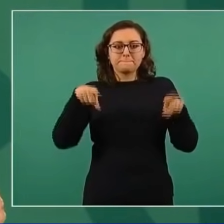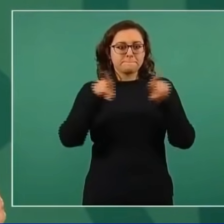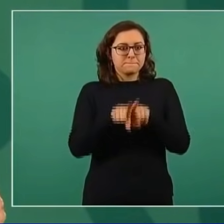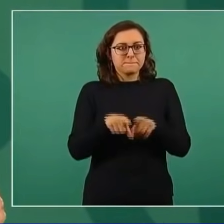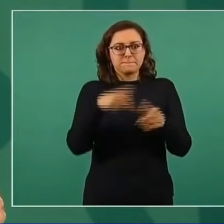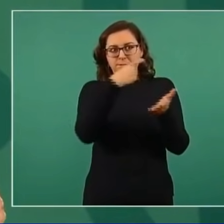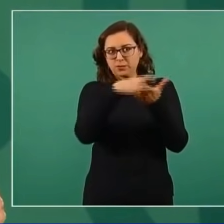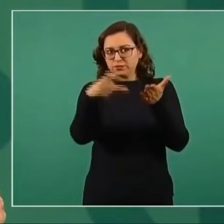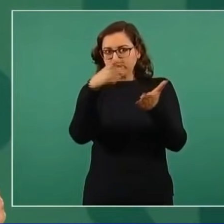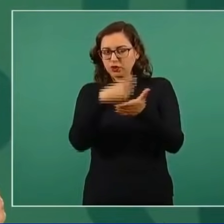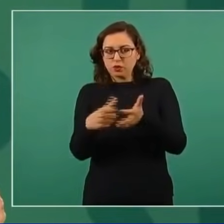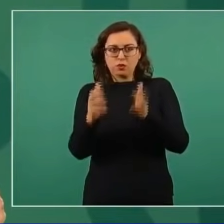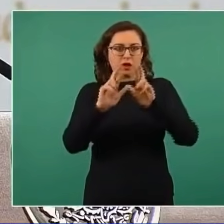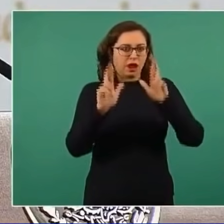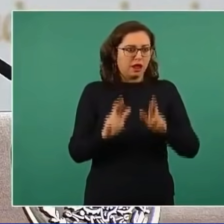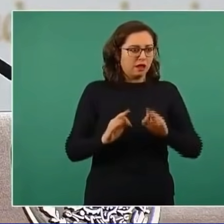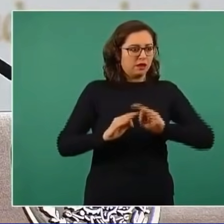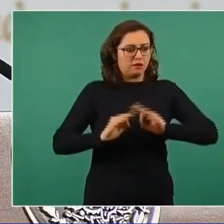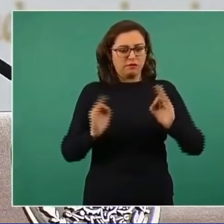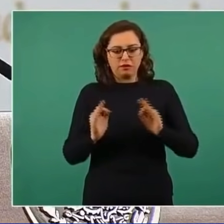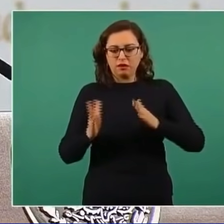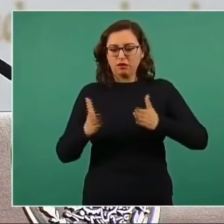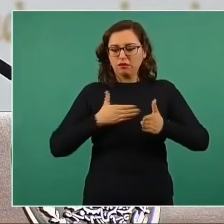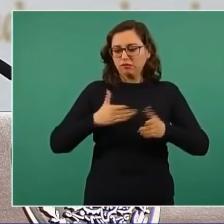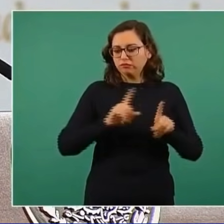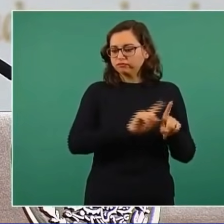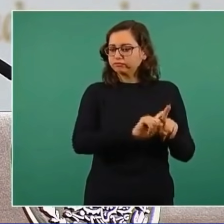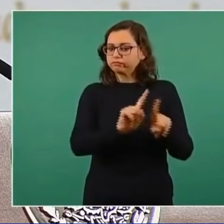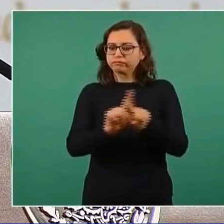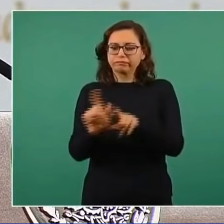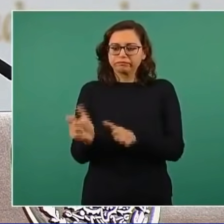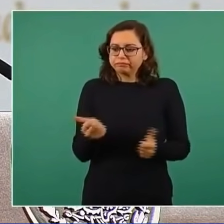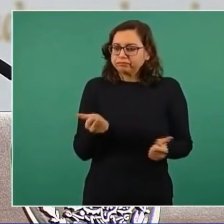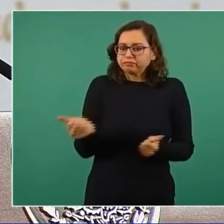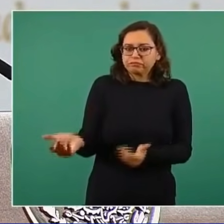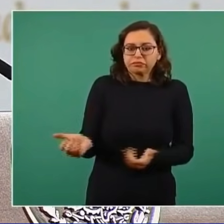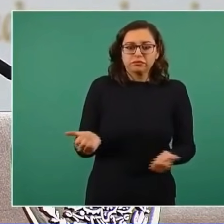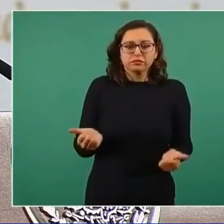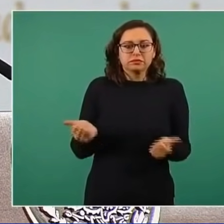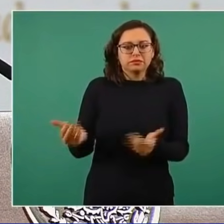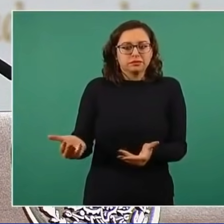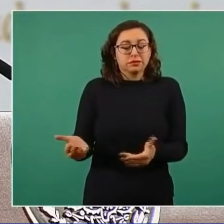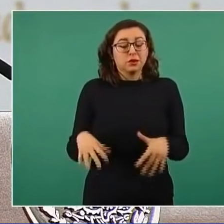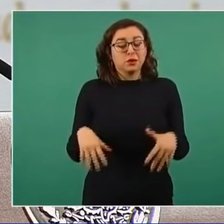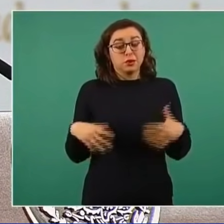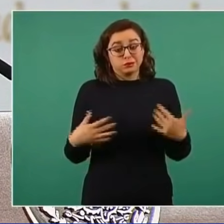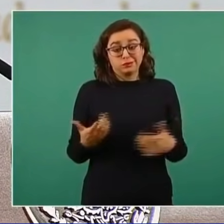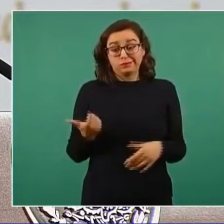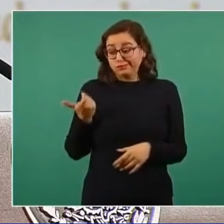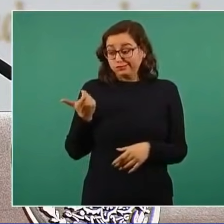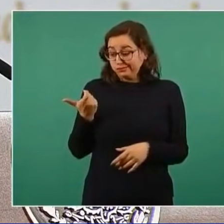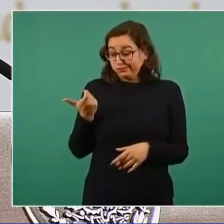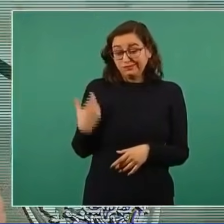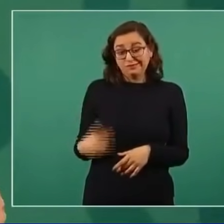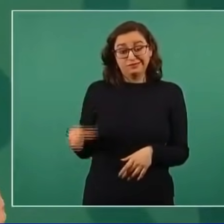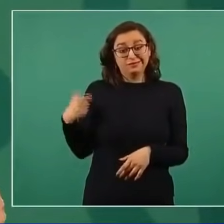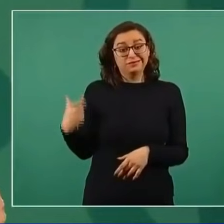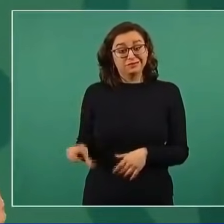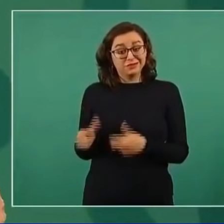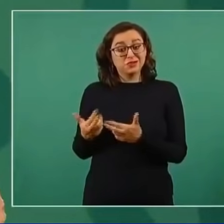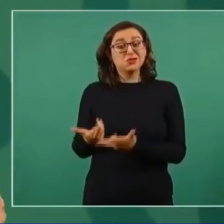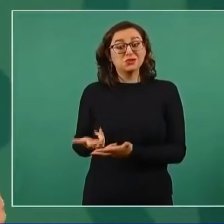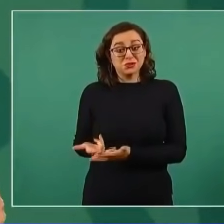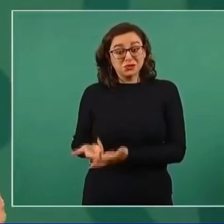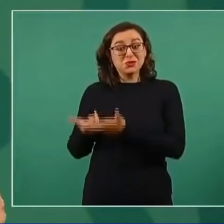a miles de familias que resultaron afectadas. O sea, nos da para